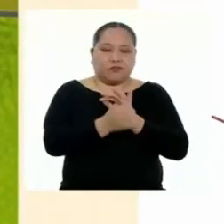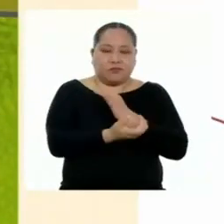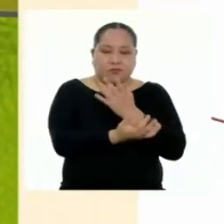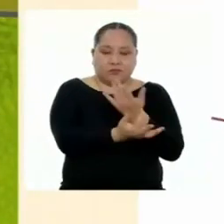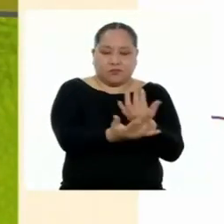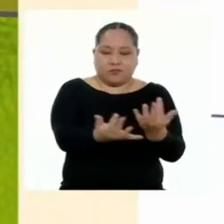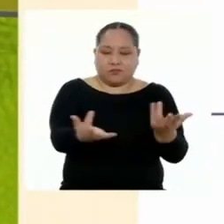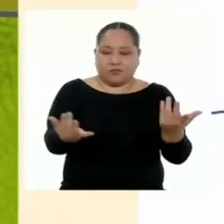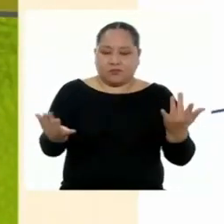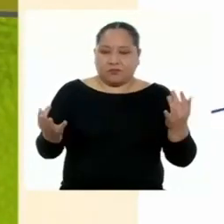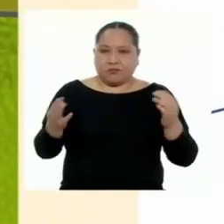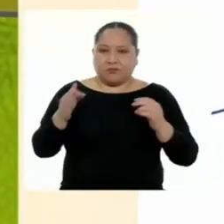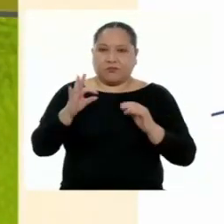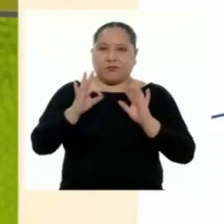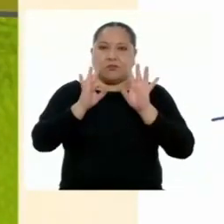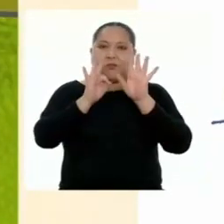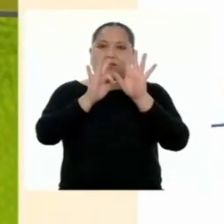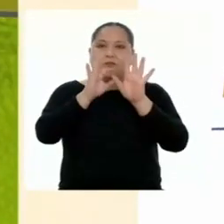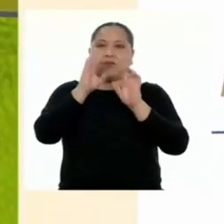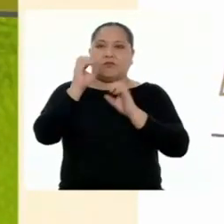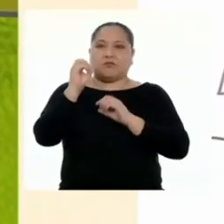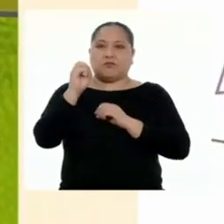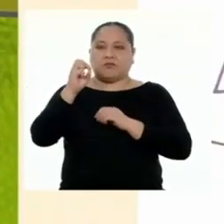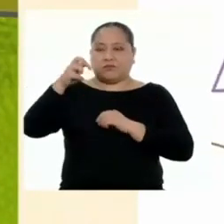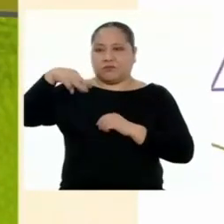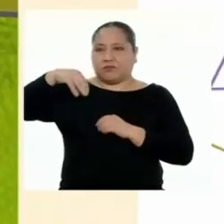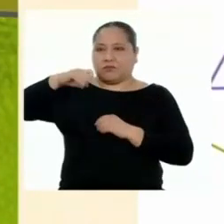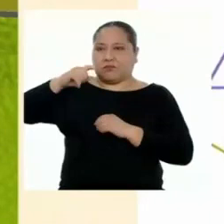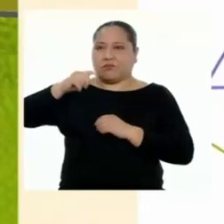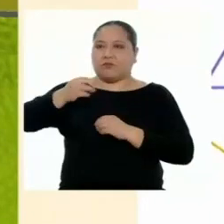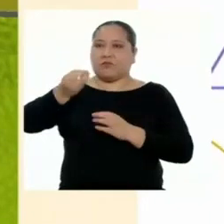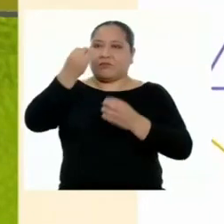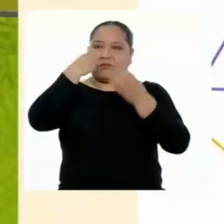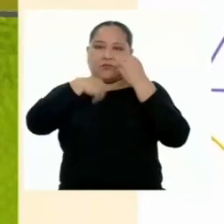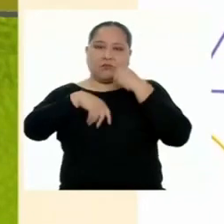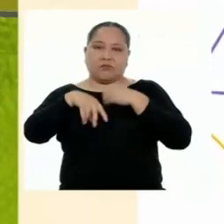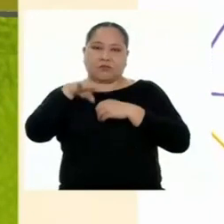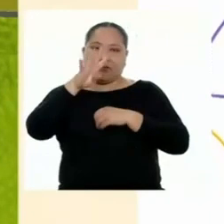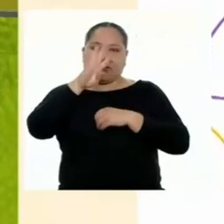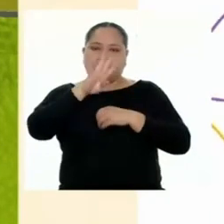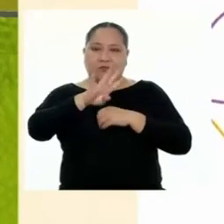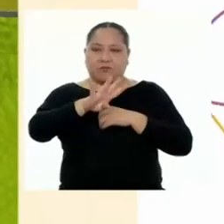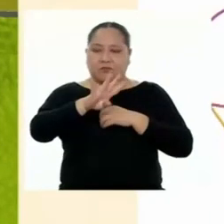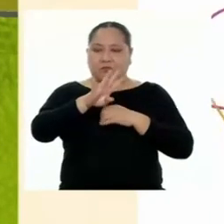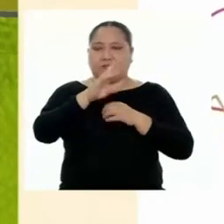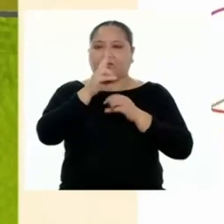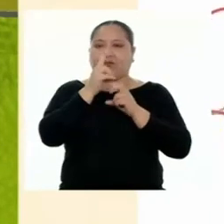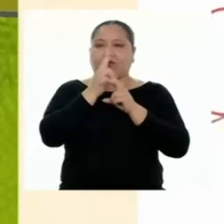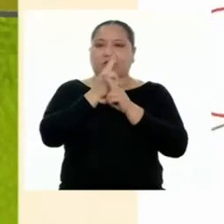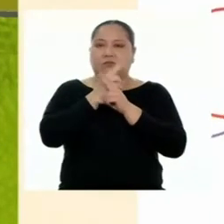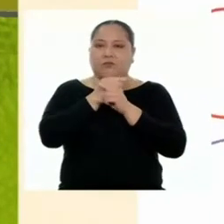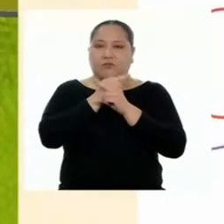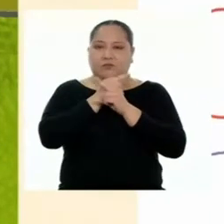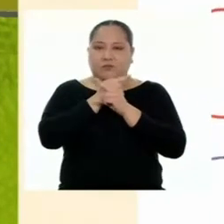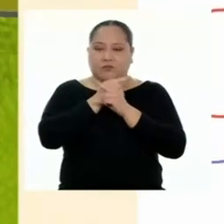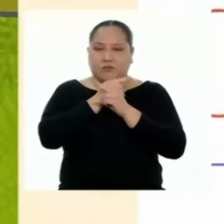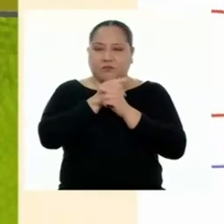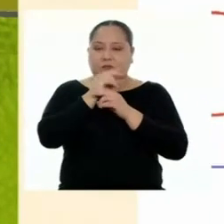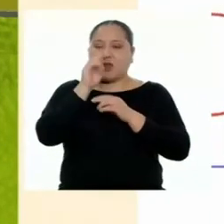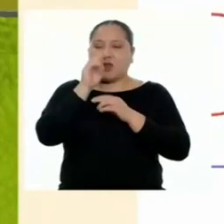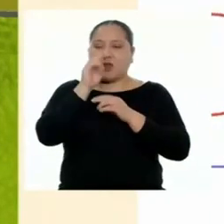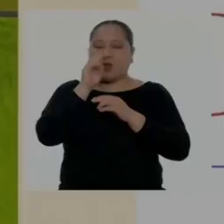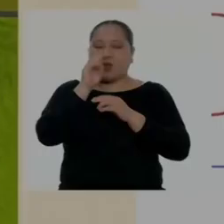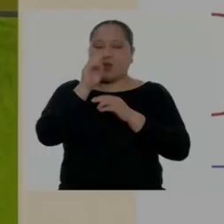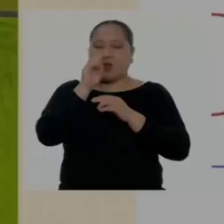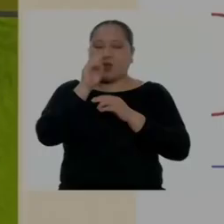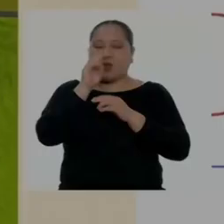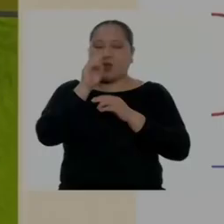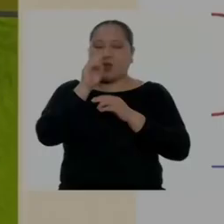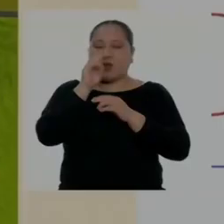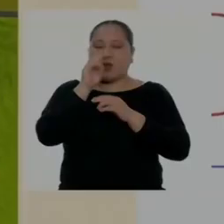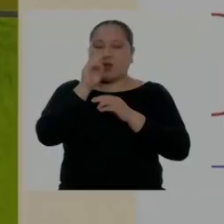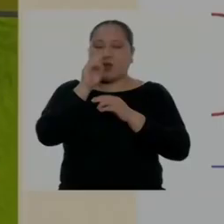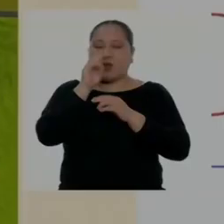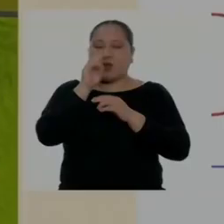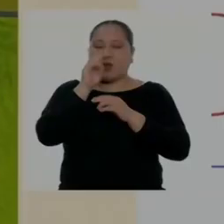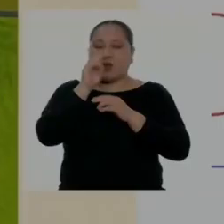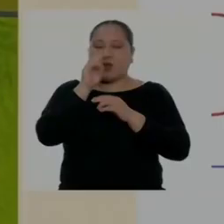80 metros cuadrados de pasto se alimentan 4 llamas, a cada llama le corresponderán aproximadamente